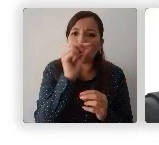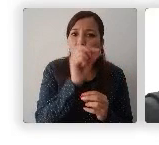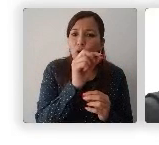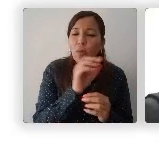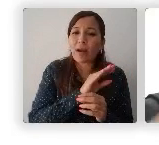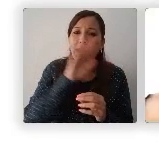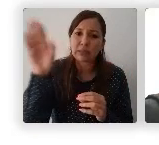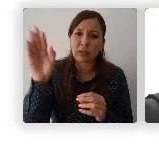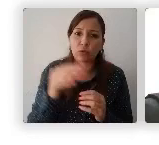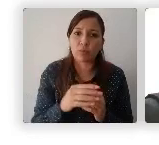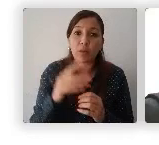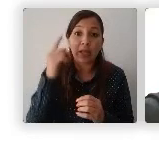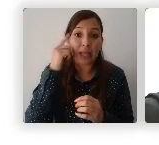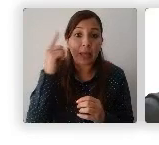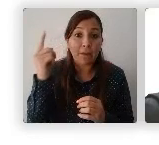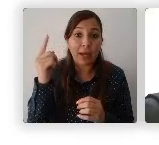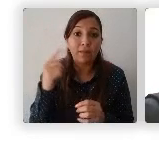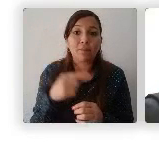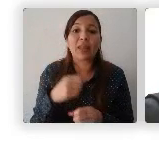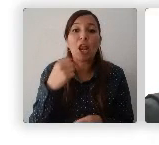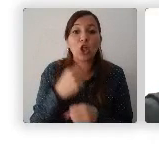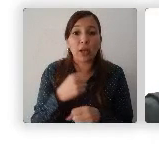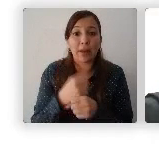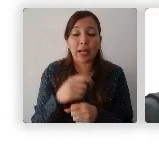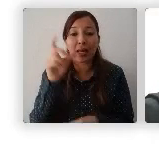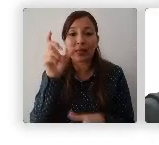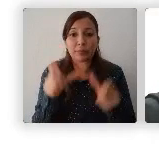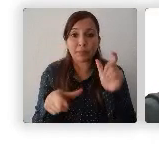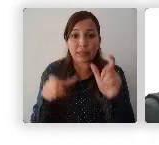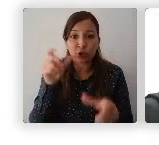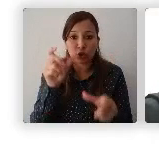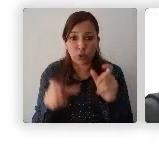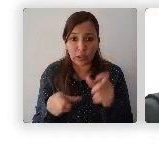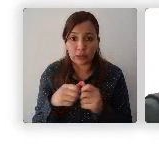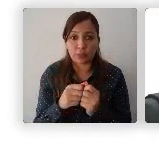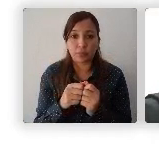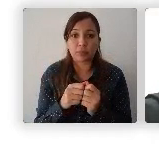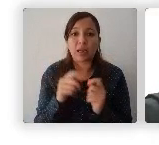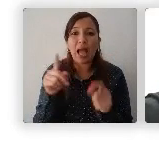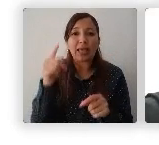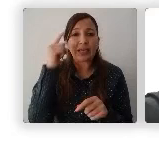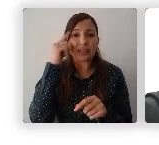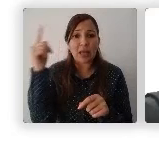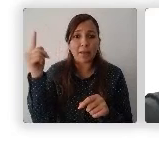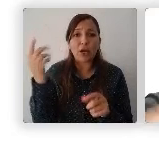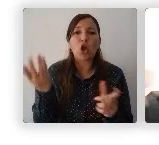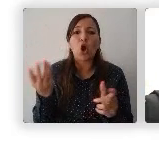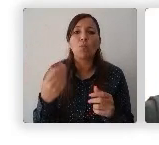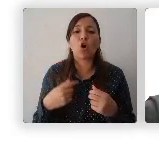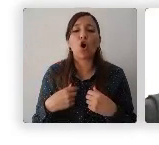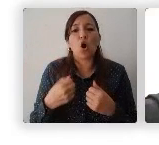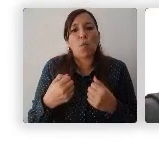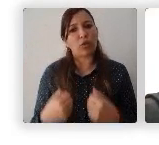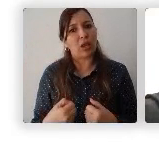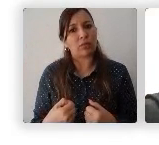y los cuales hay que tener ciertos códigos de cómo comportarnos, de códigos de conducta, ¿no? Tanto para